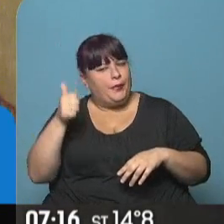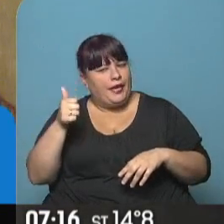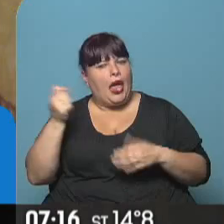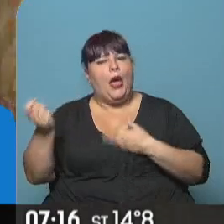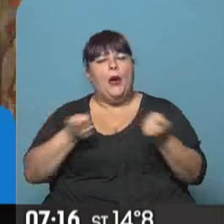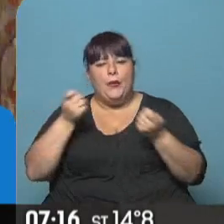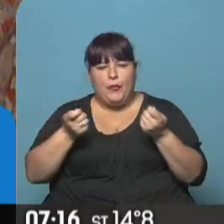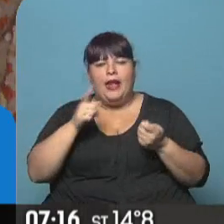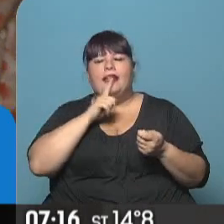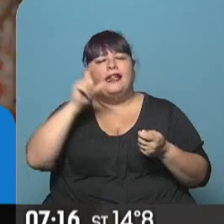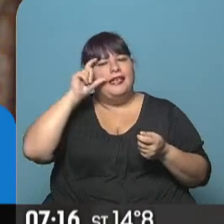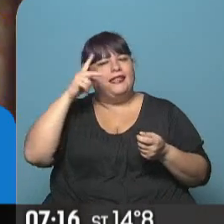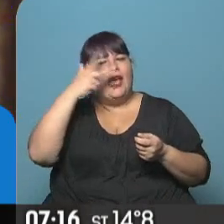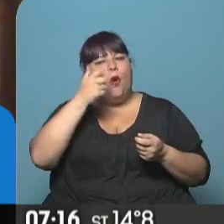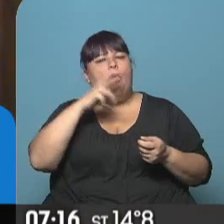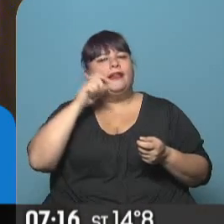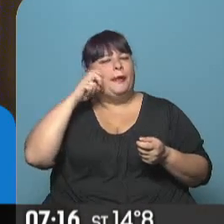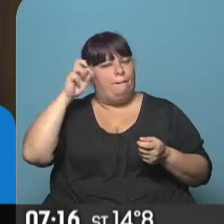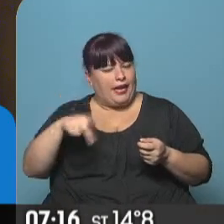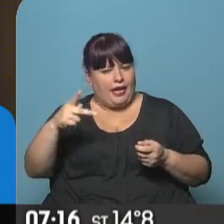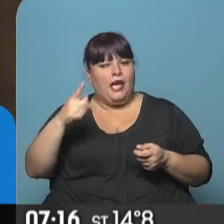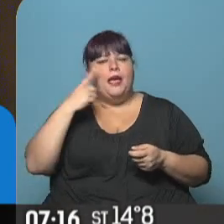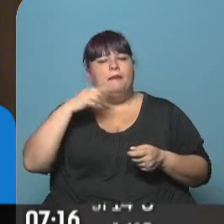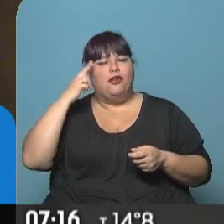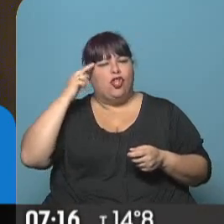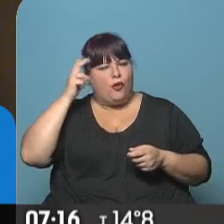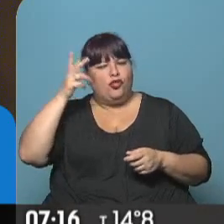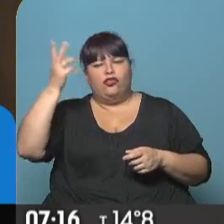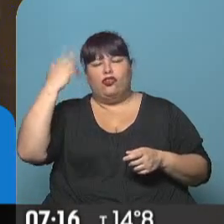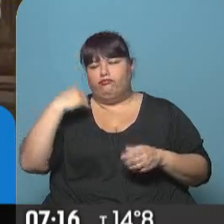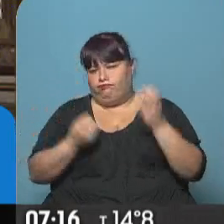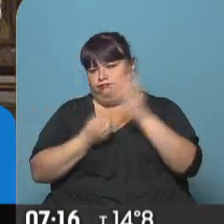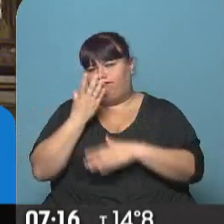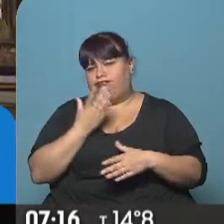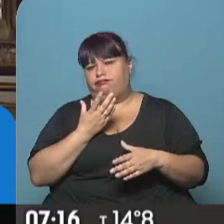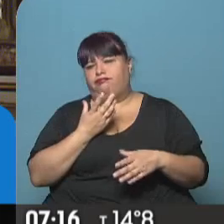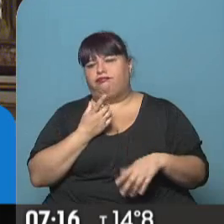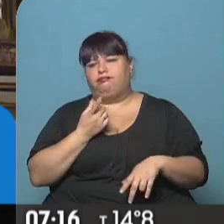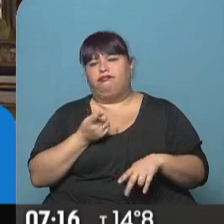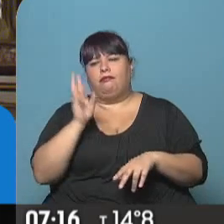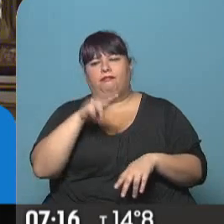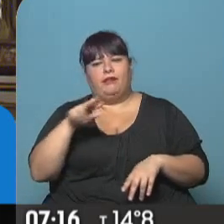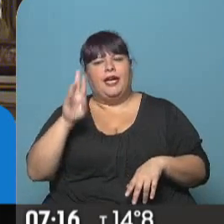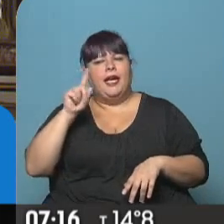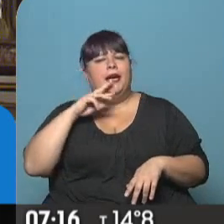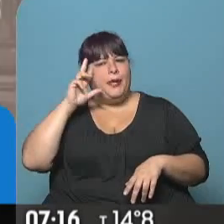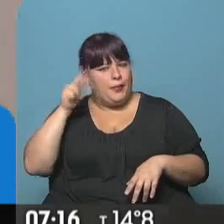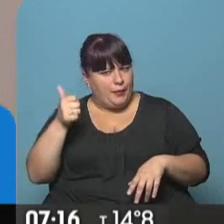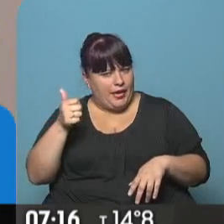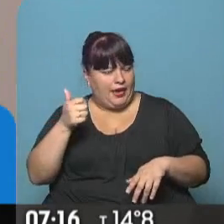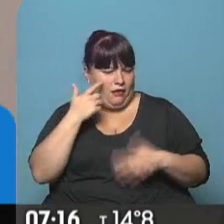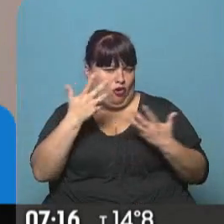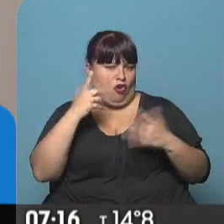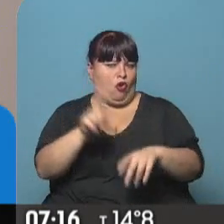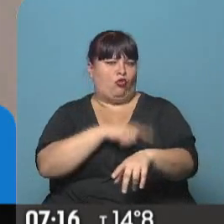Baile en Tehuantepec, de 1928, una de las más importantes creadas por el artista Rivera, un referente